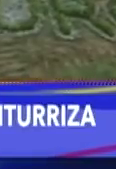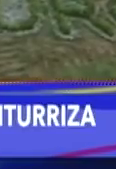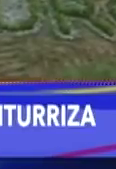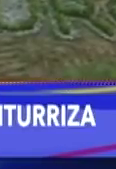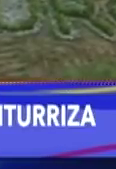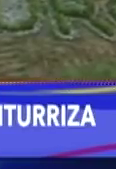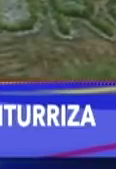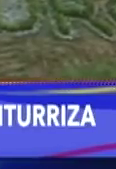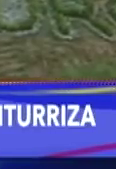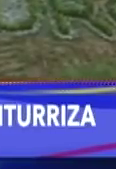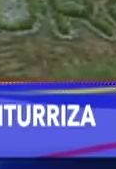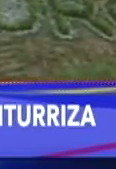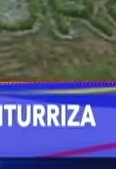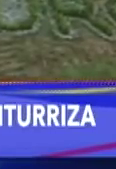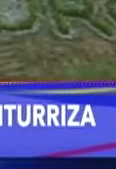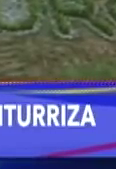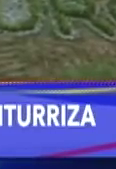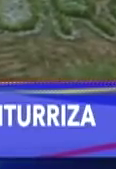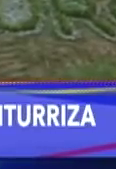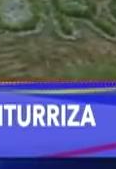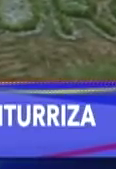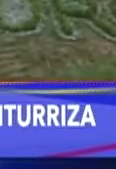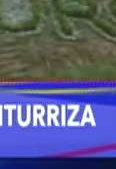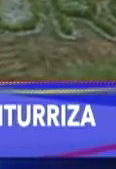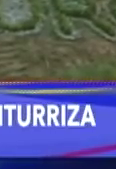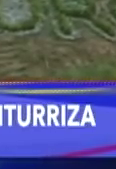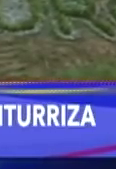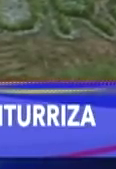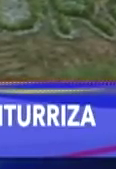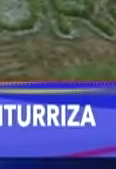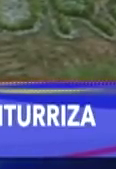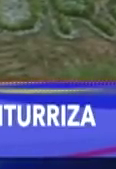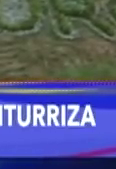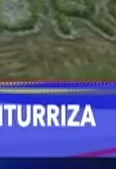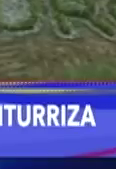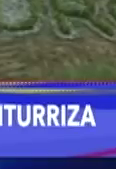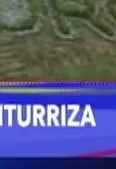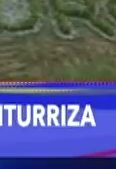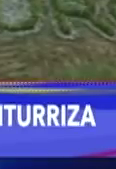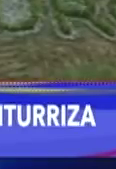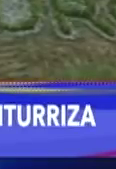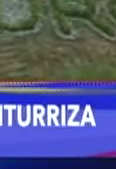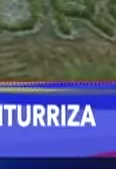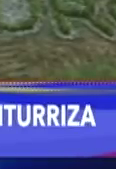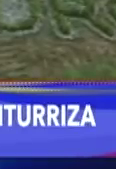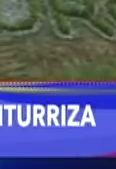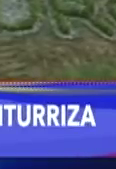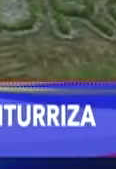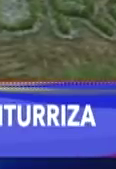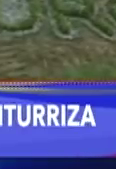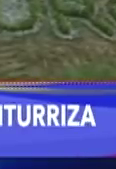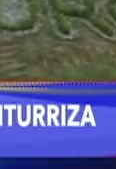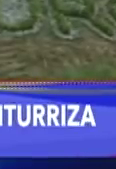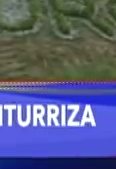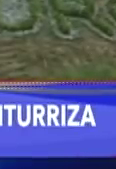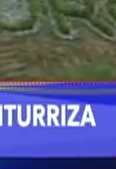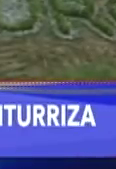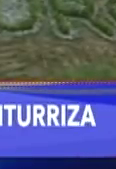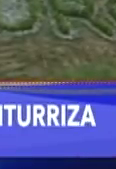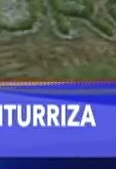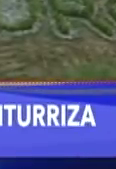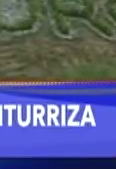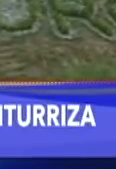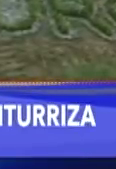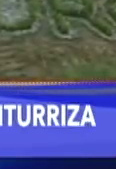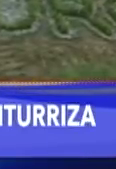obras. Así de sencillo. La acción, lo concreto, el logro. Nada nos ha detenido. Nada